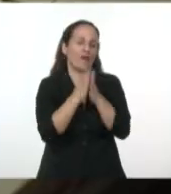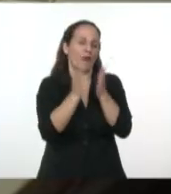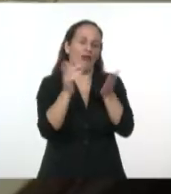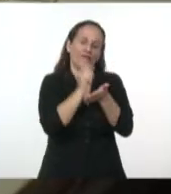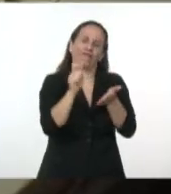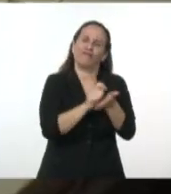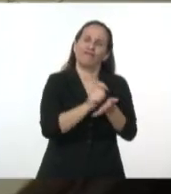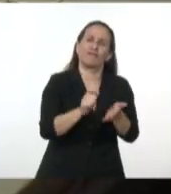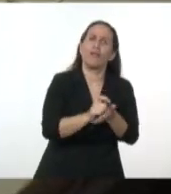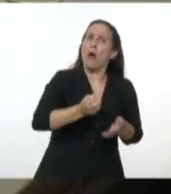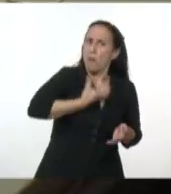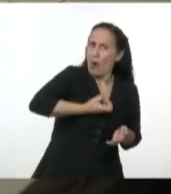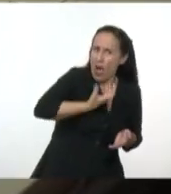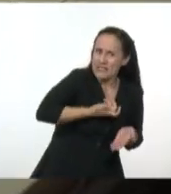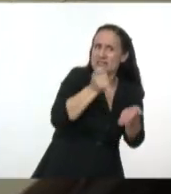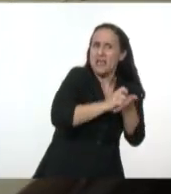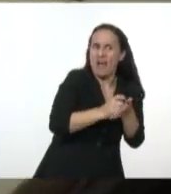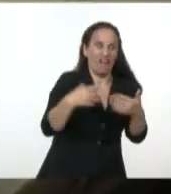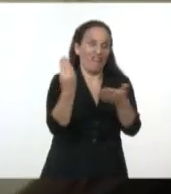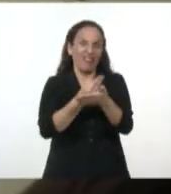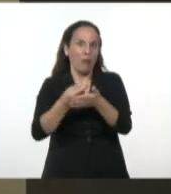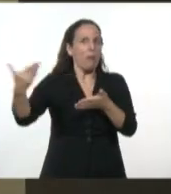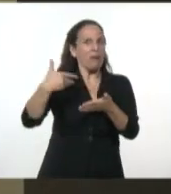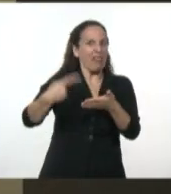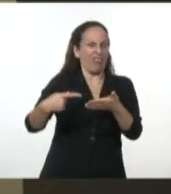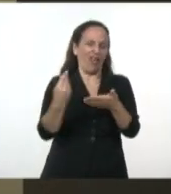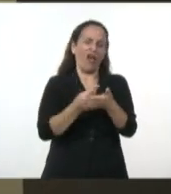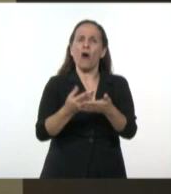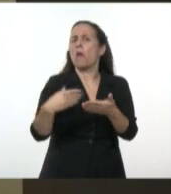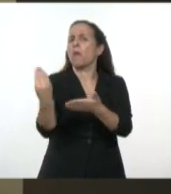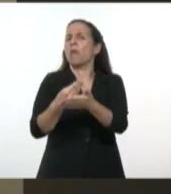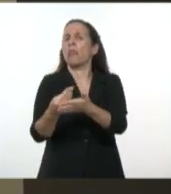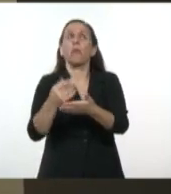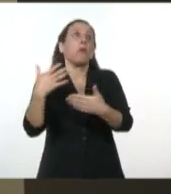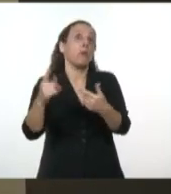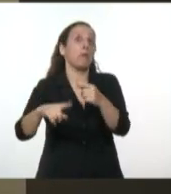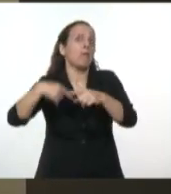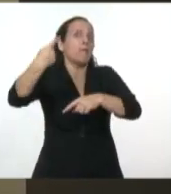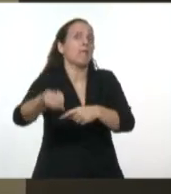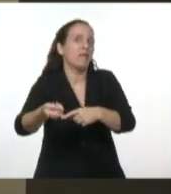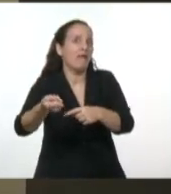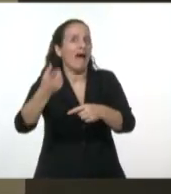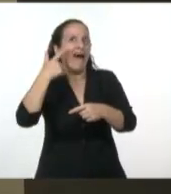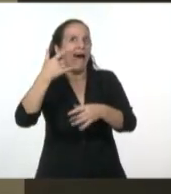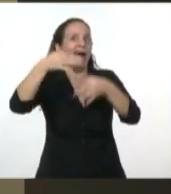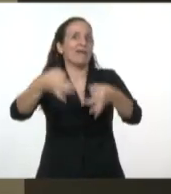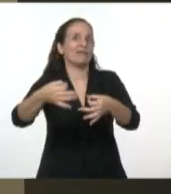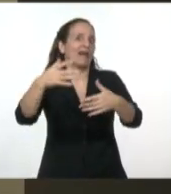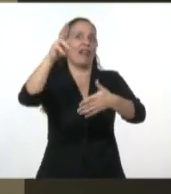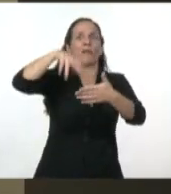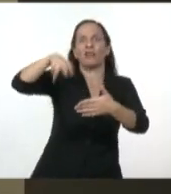escribe poesía, ensaya un diseño que le pidieron o traza un dibujo que quizás mañana cumpla su destino en una pintura.